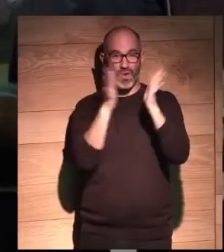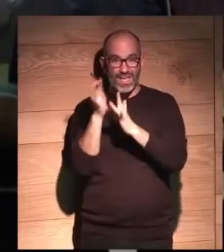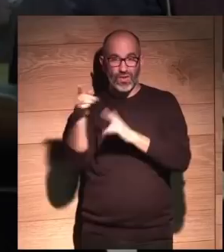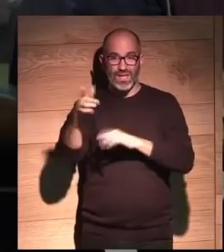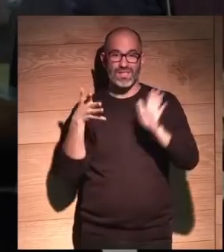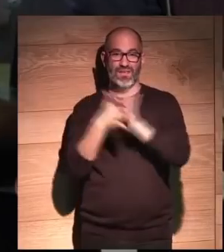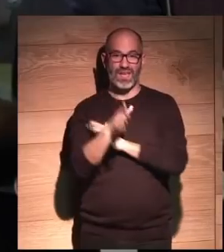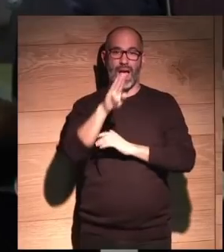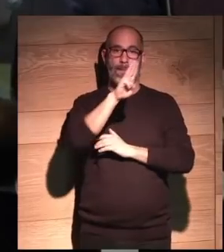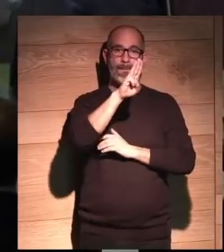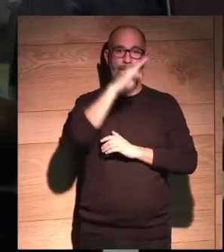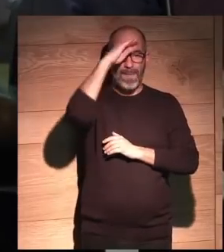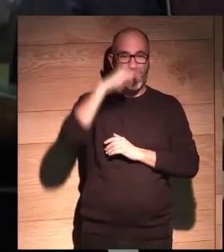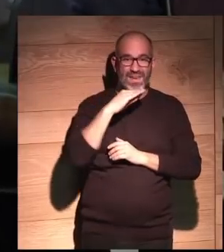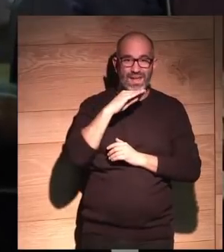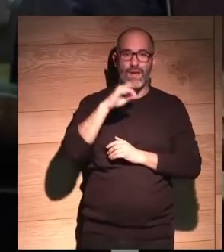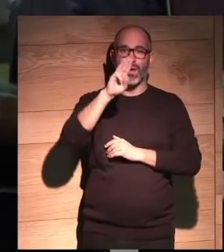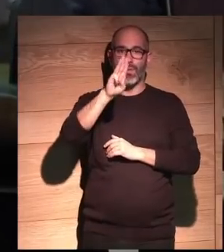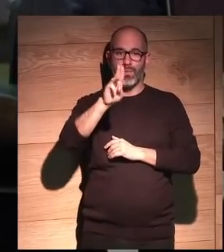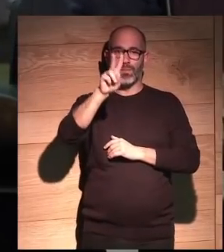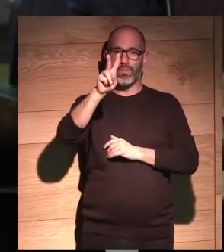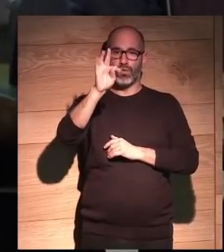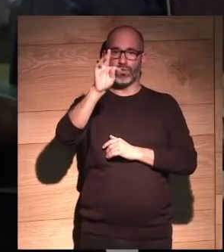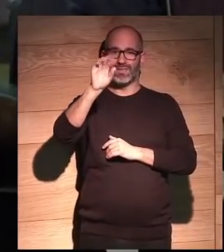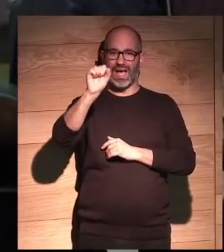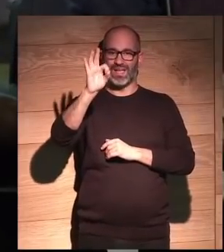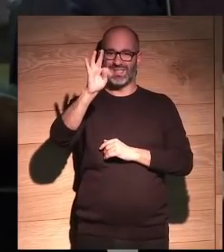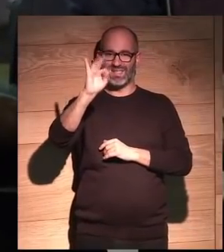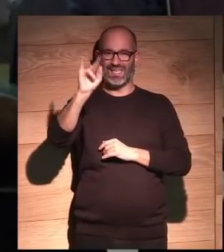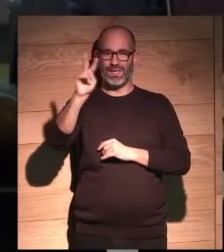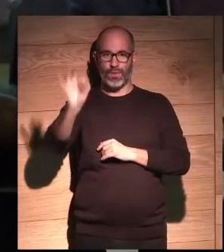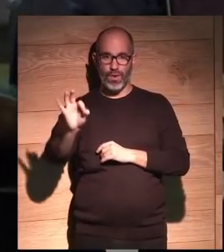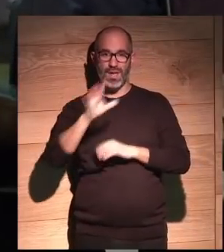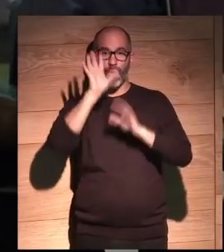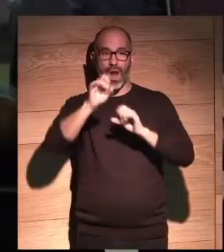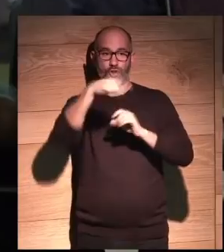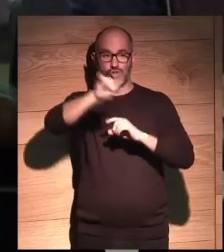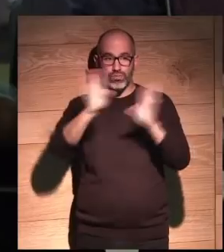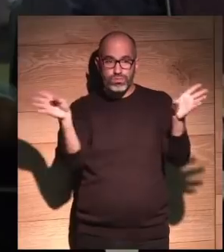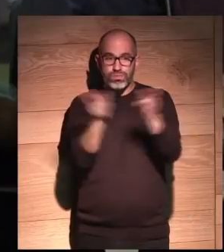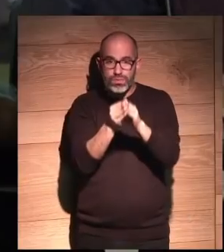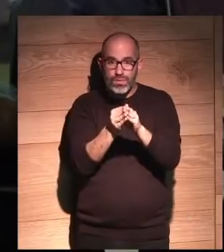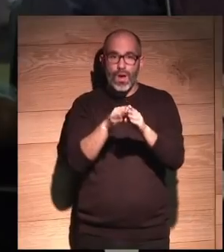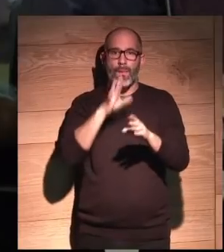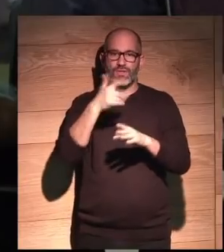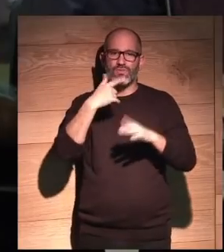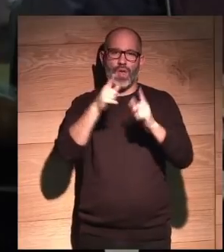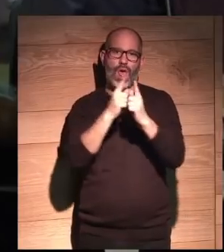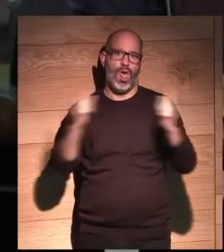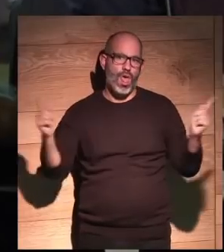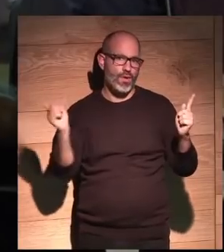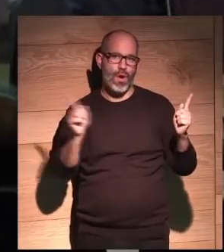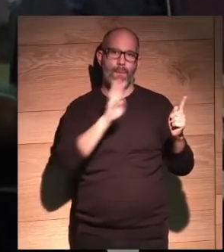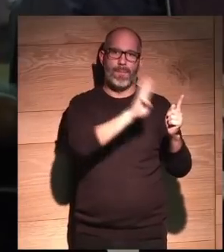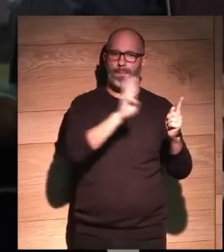quiere decir pater putativos. Pero como era muy largo, pues abreviaban, como todos utilizamos abreviaturas al escribir, ¿no? Y entonces, pues, pater ponían